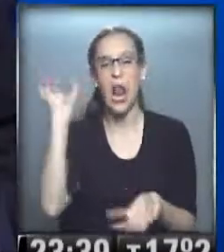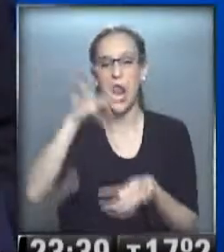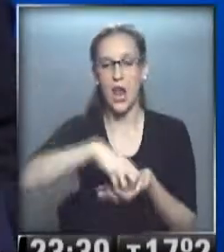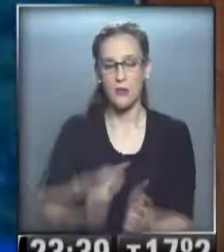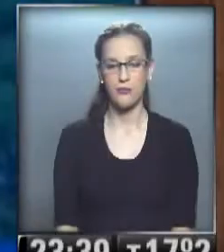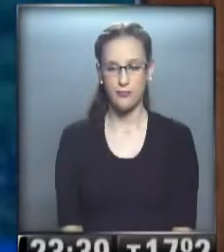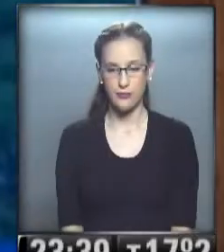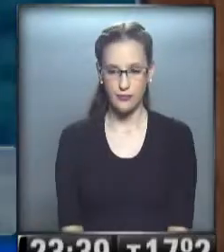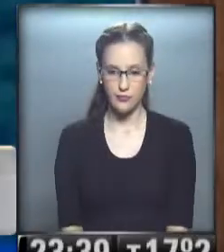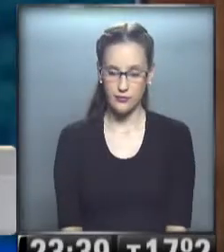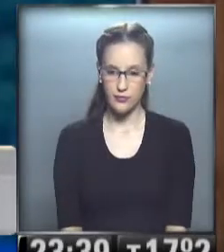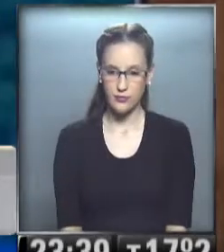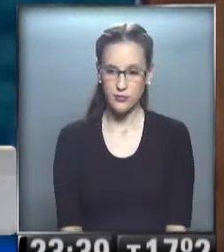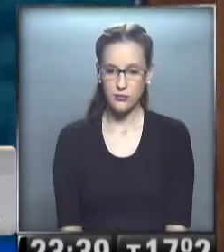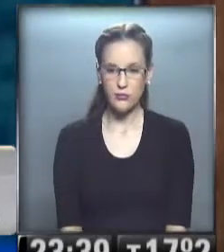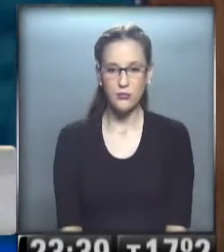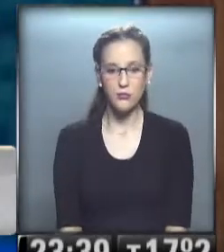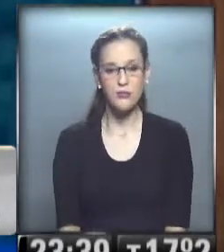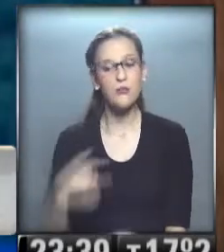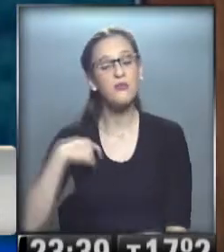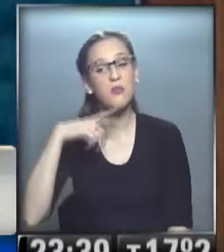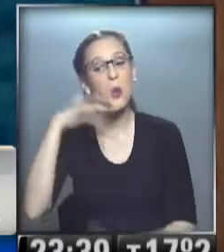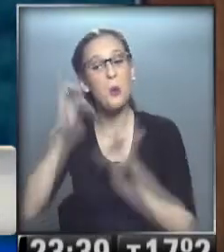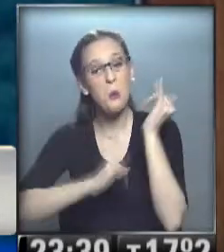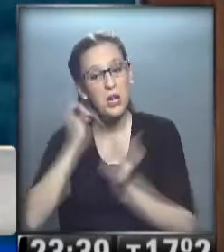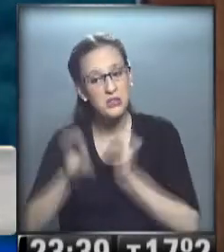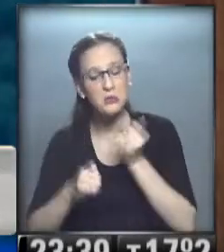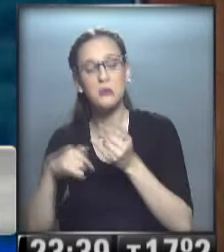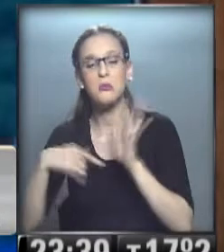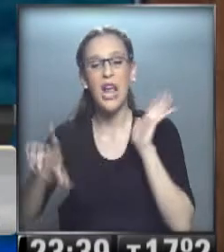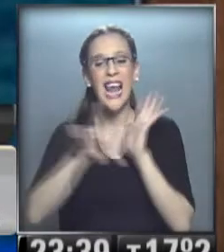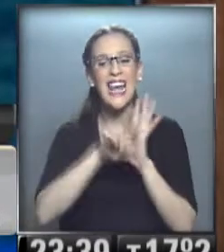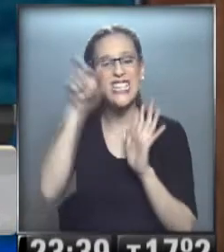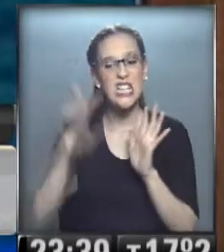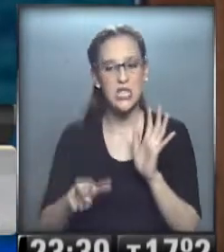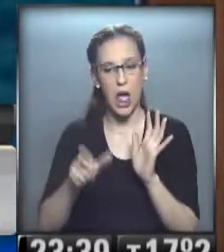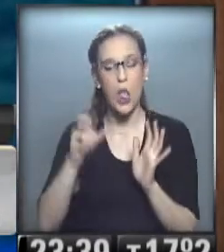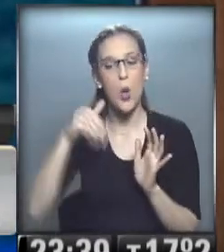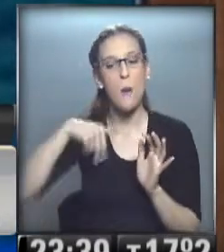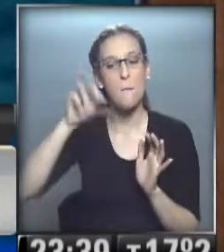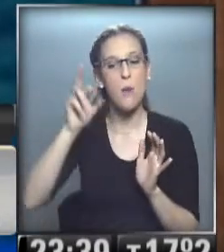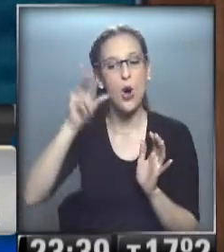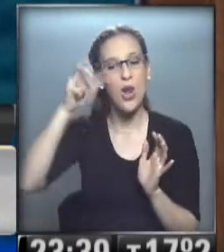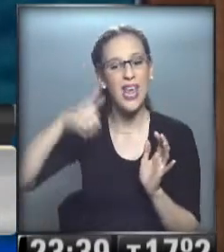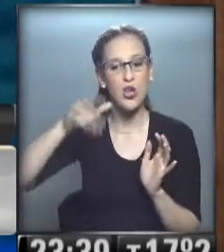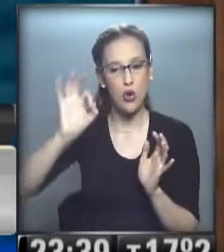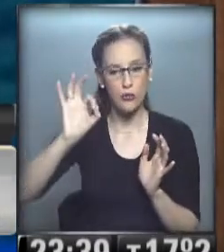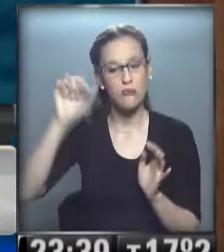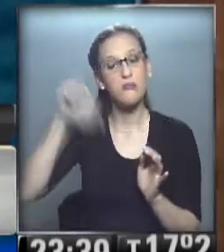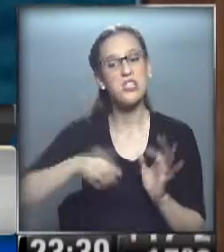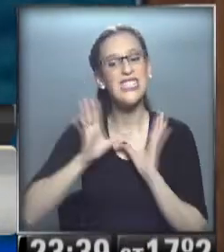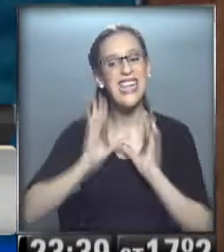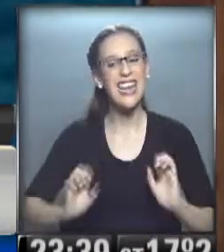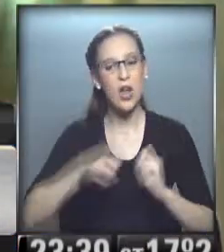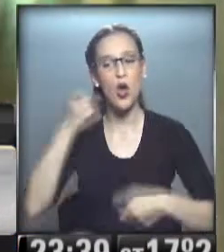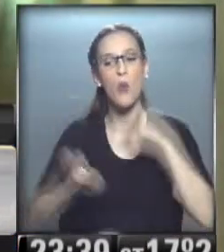anuncio. Les informo que el licenciado Guillermo Moreno, actual secretario de Comercio Interior, presentó